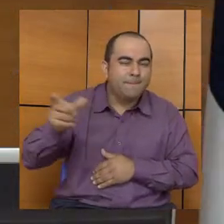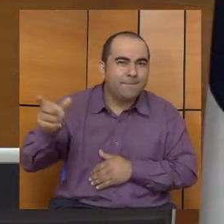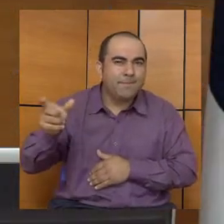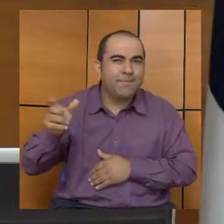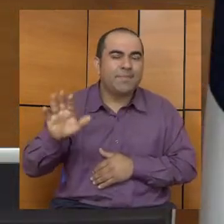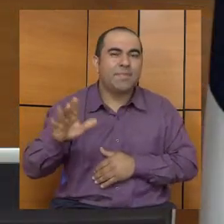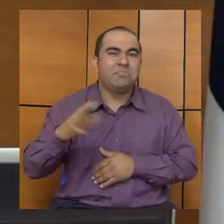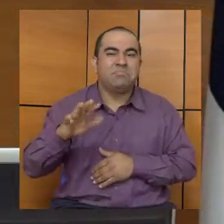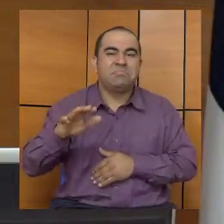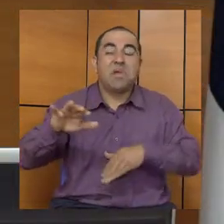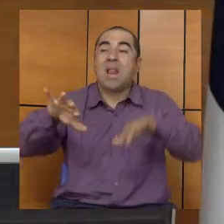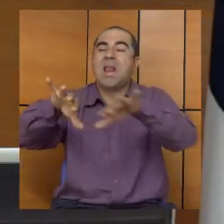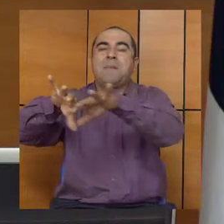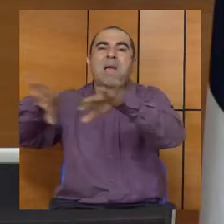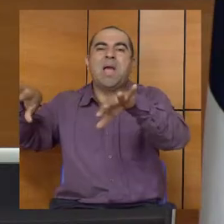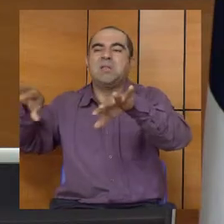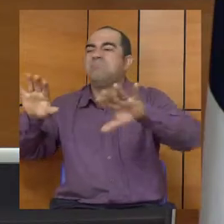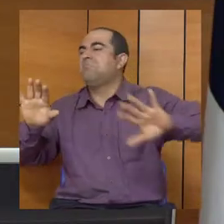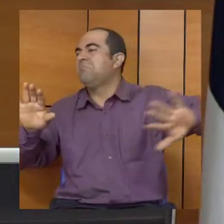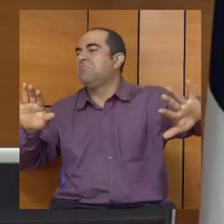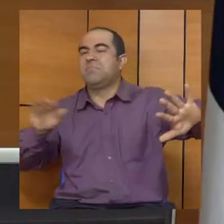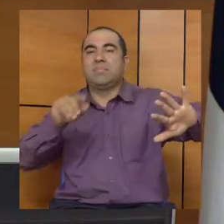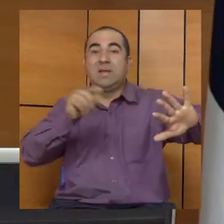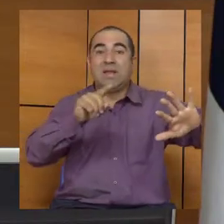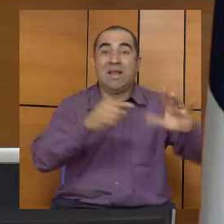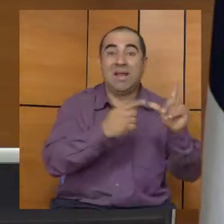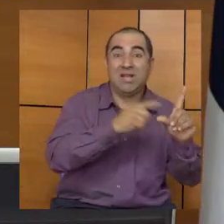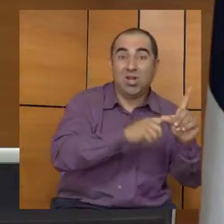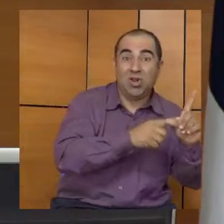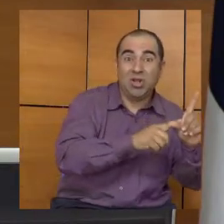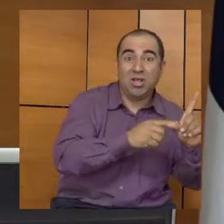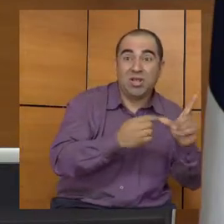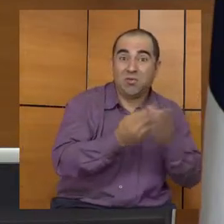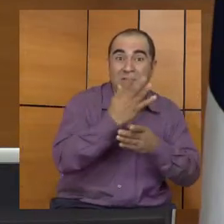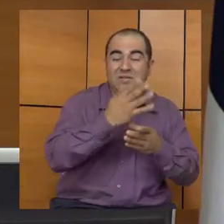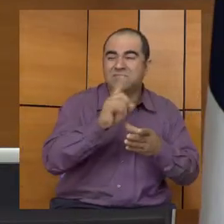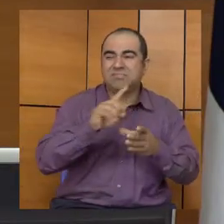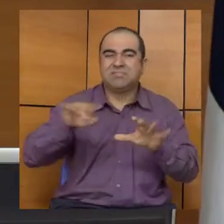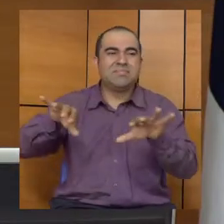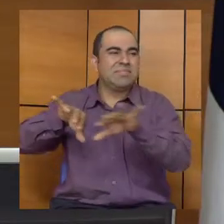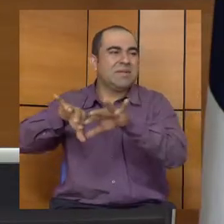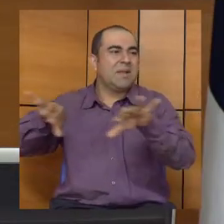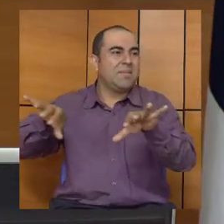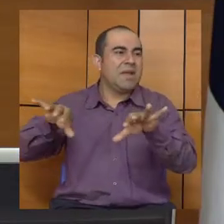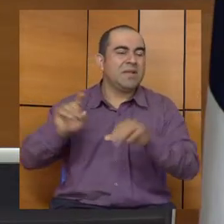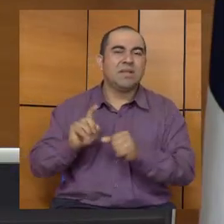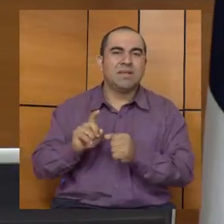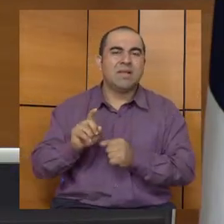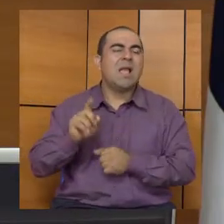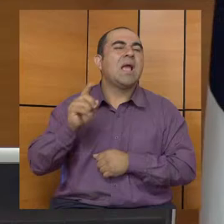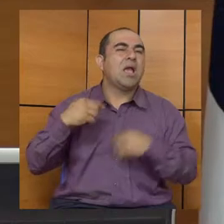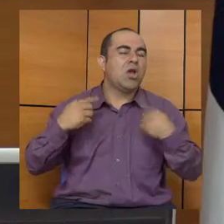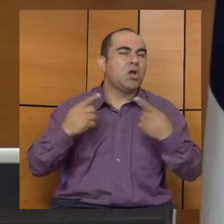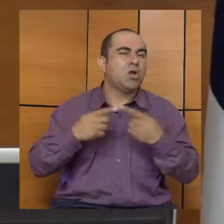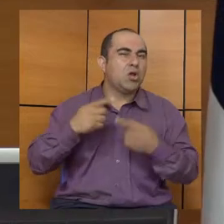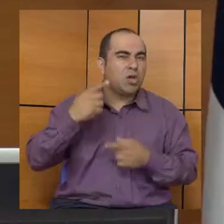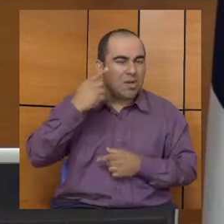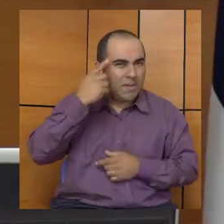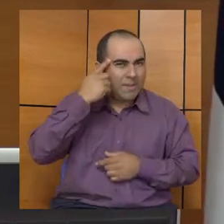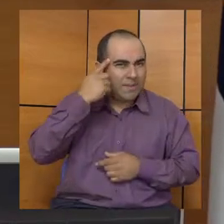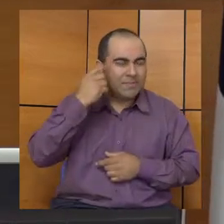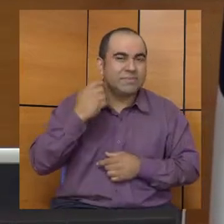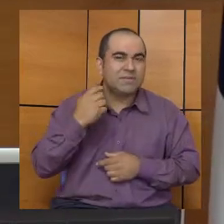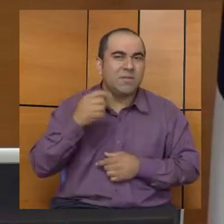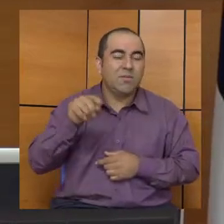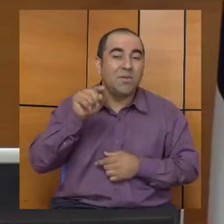alejadas de la tecnología. Ellos tenemos esa imagen de que, bien, un poco lo que refleja